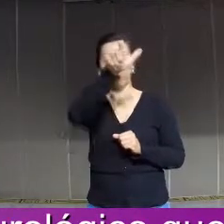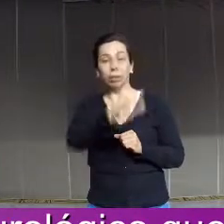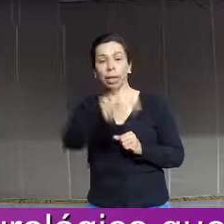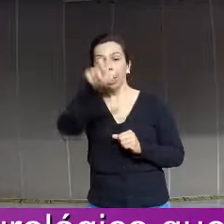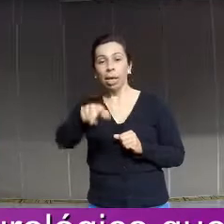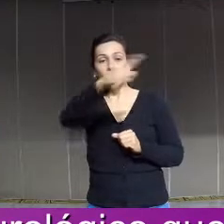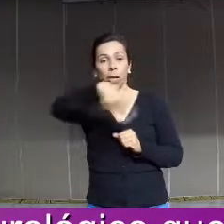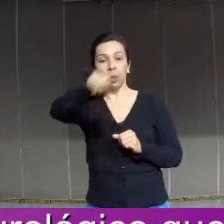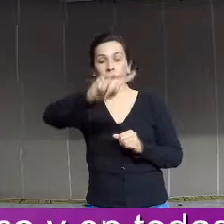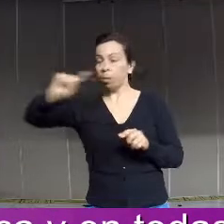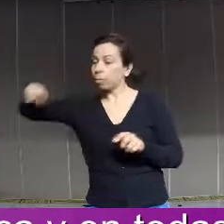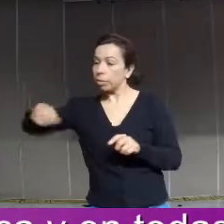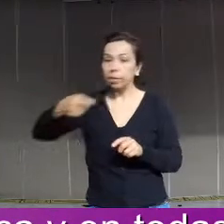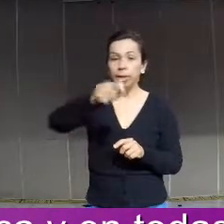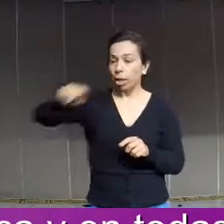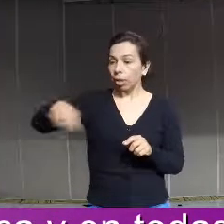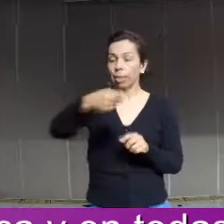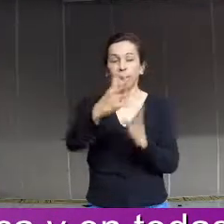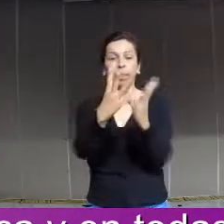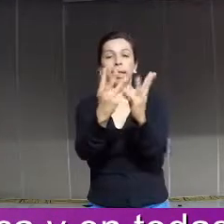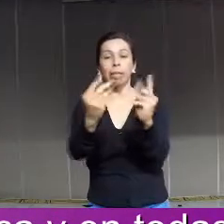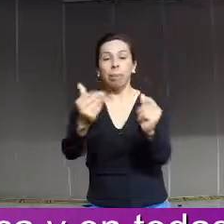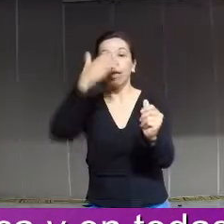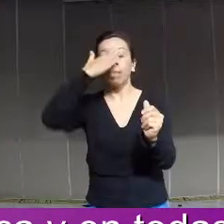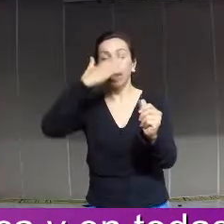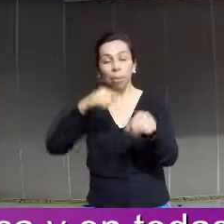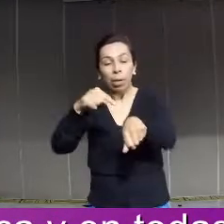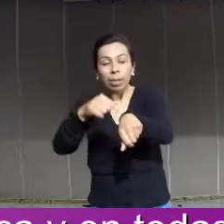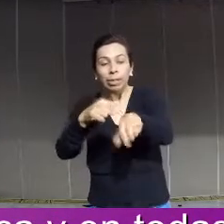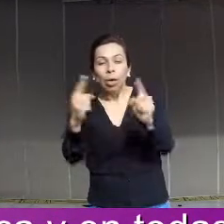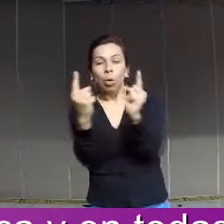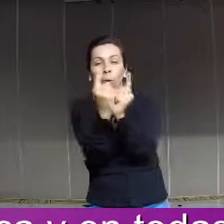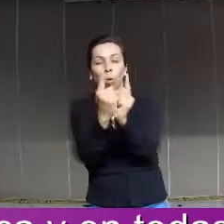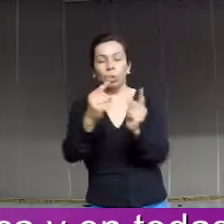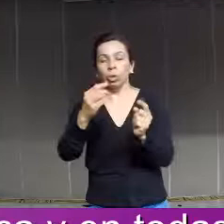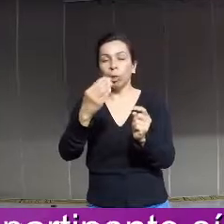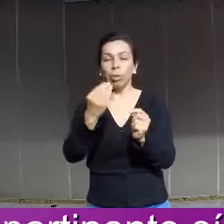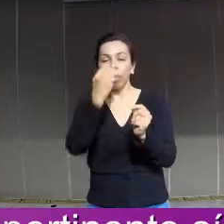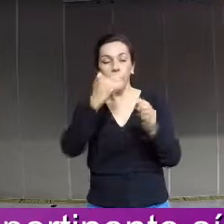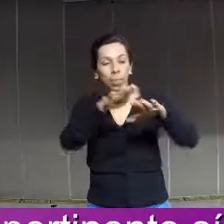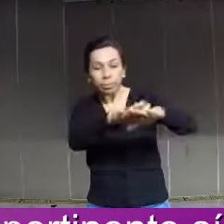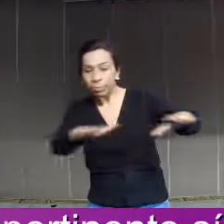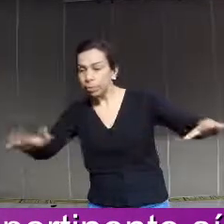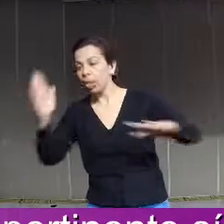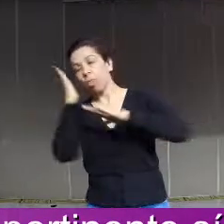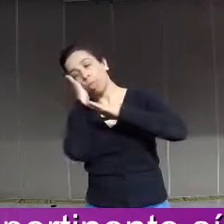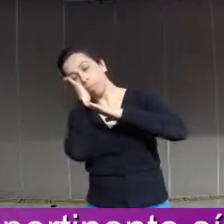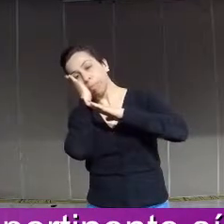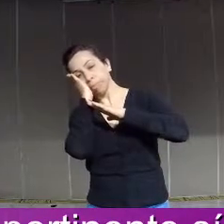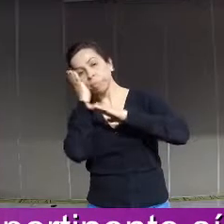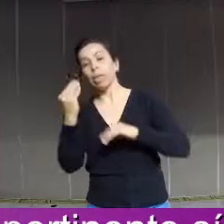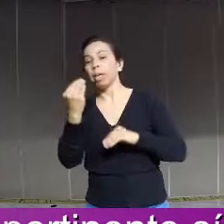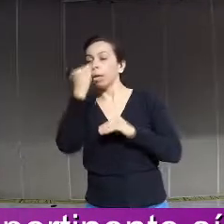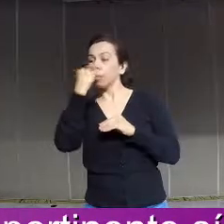comer y lo bajo al descanso, lo acuesto, queda resto de comida en la boca, queda secreciones en la pared